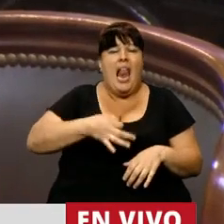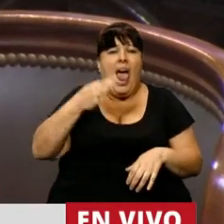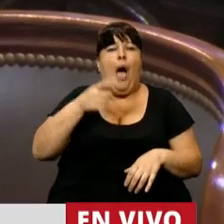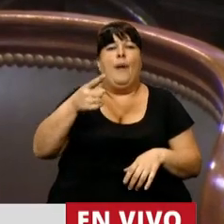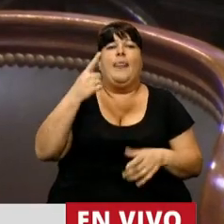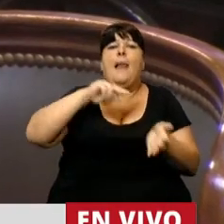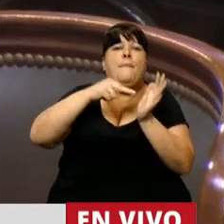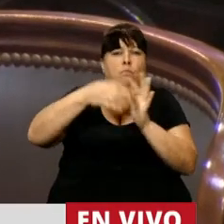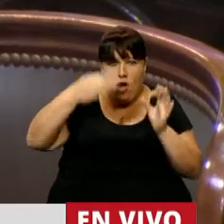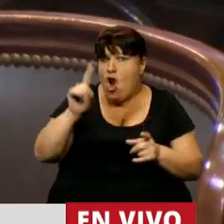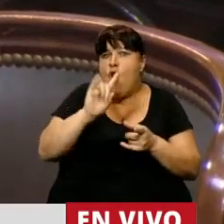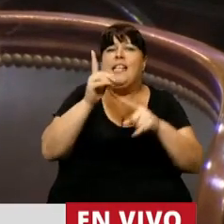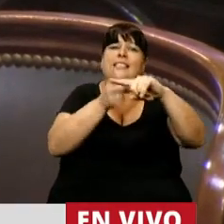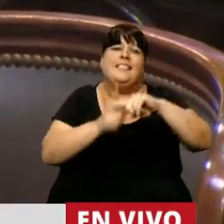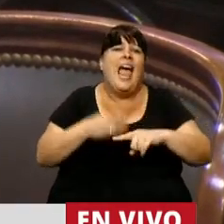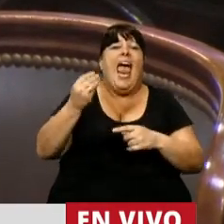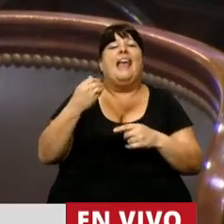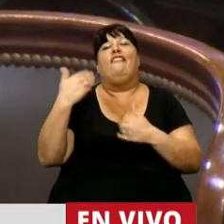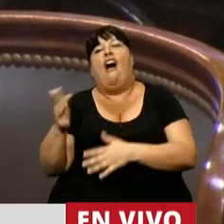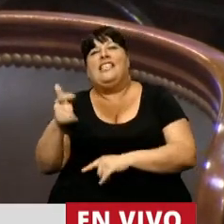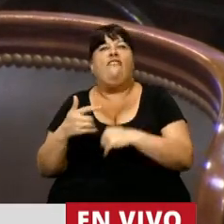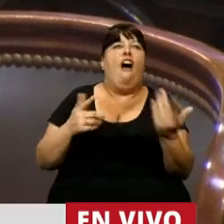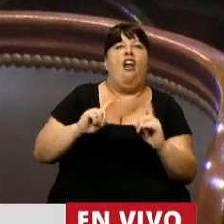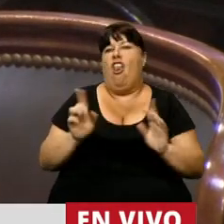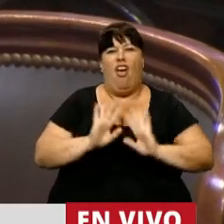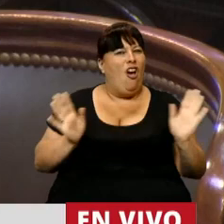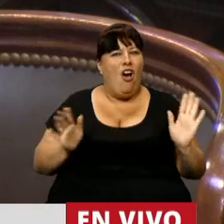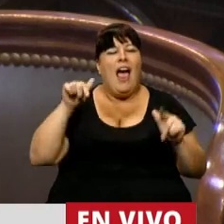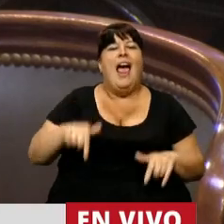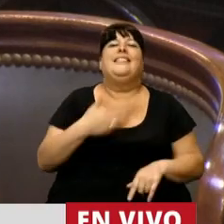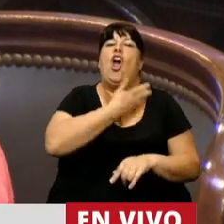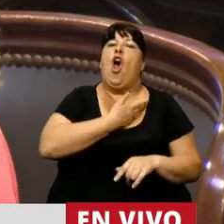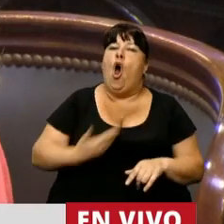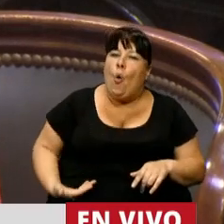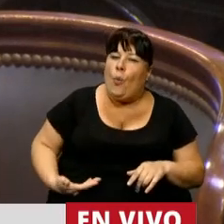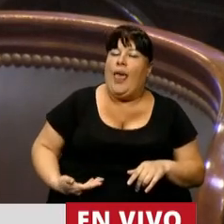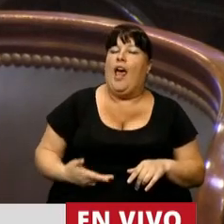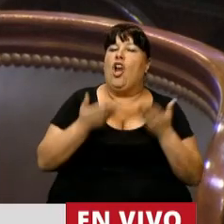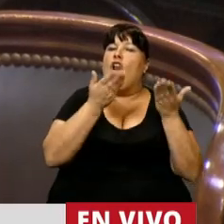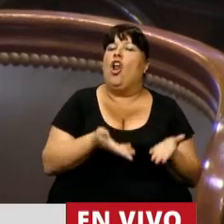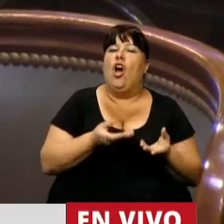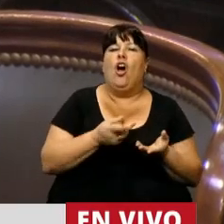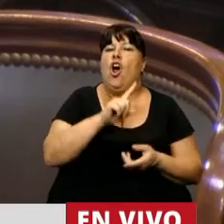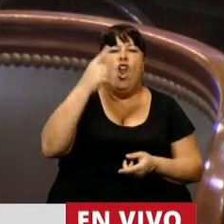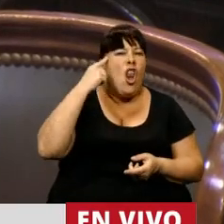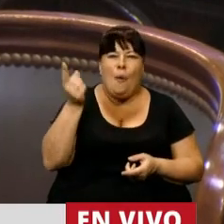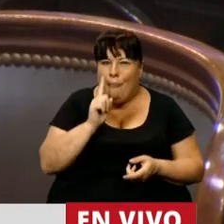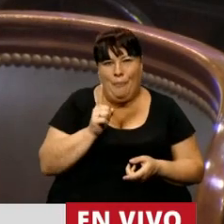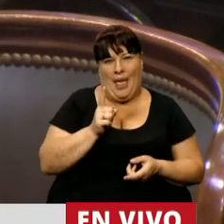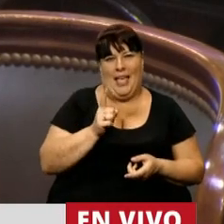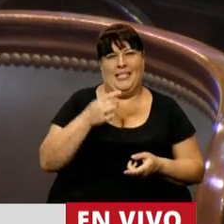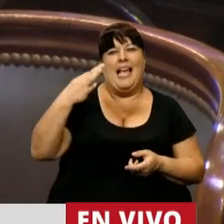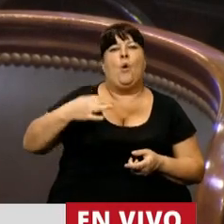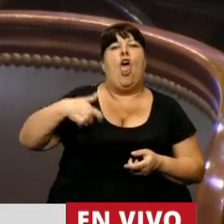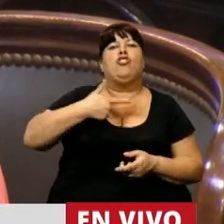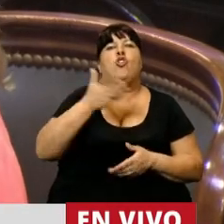el verdadero problema no es la fórmula, es la discrecionalidad. Acá tenemos un gobierno que no considera a la